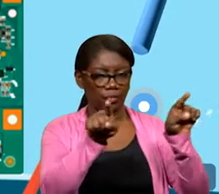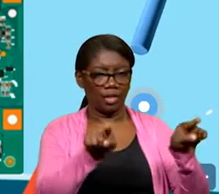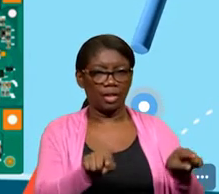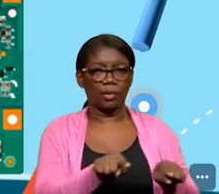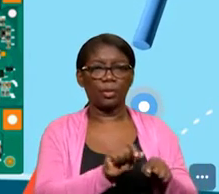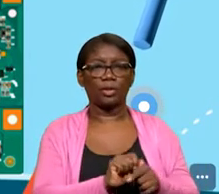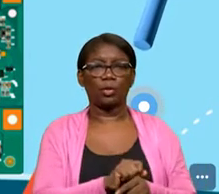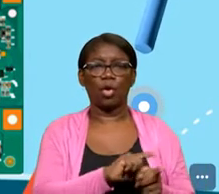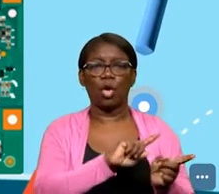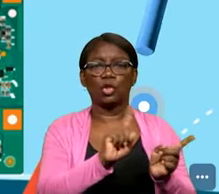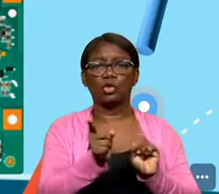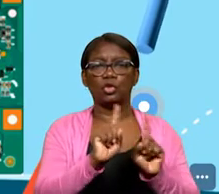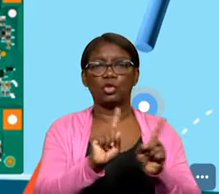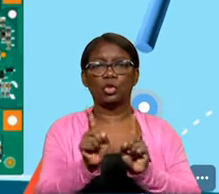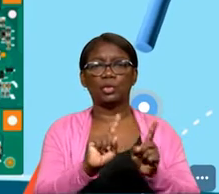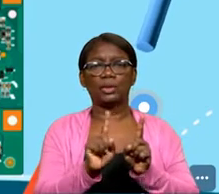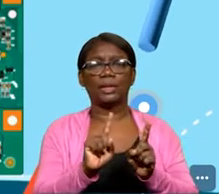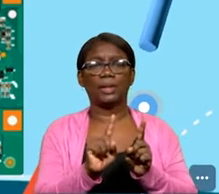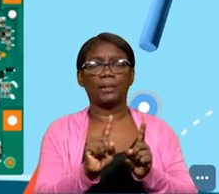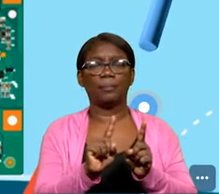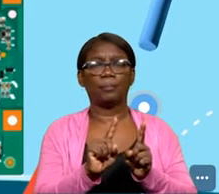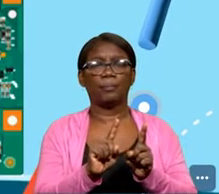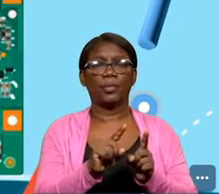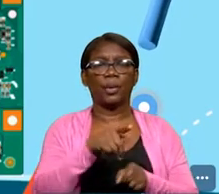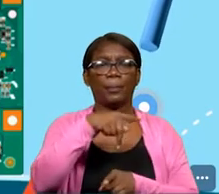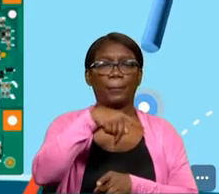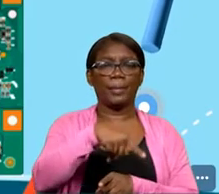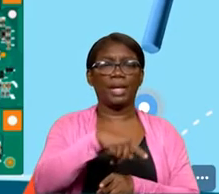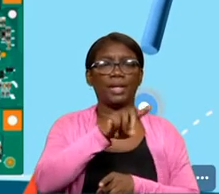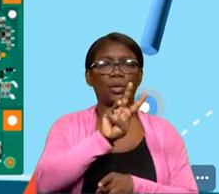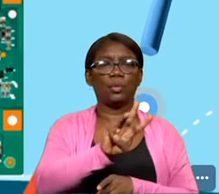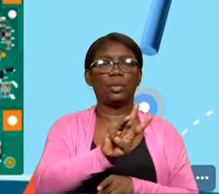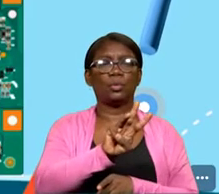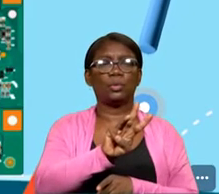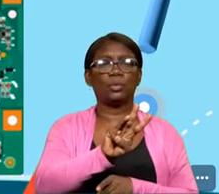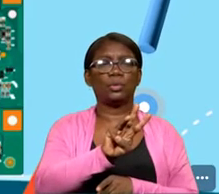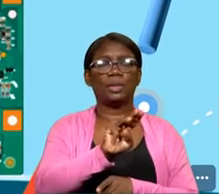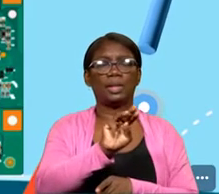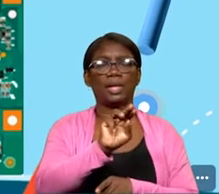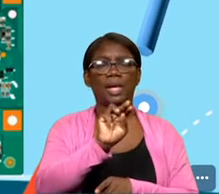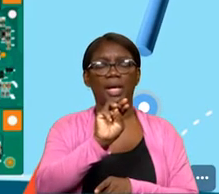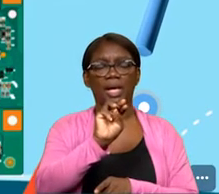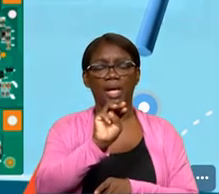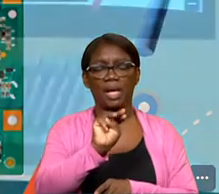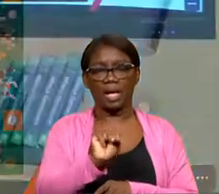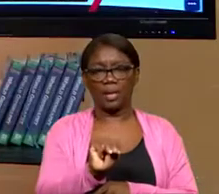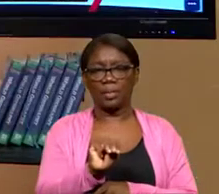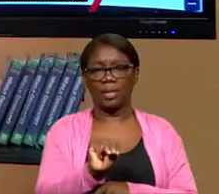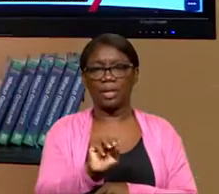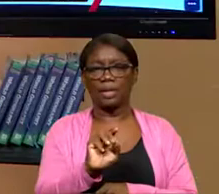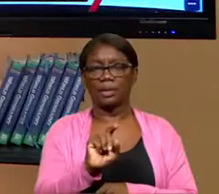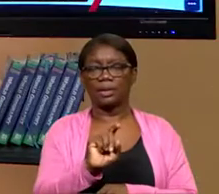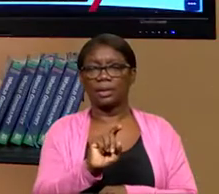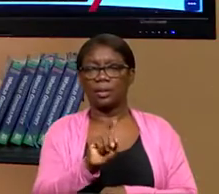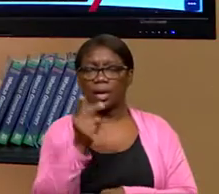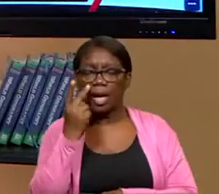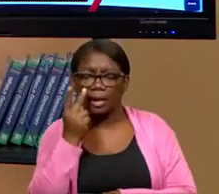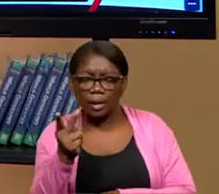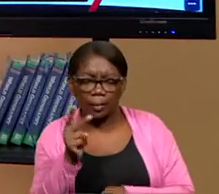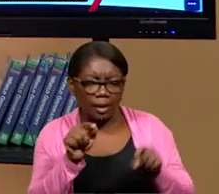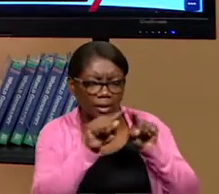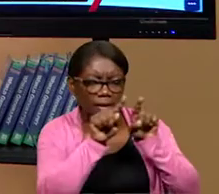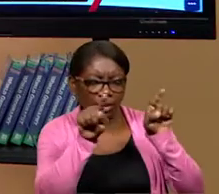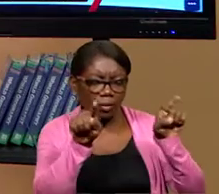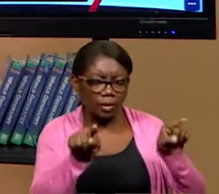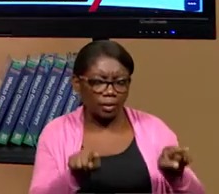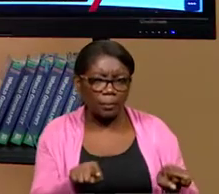aquí, ¿dónde está la generación PWM? Lo que tenemos aquí. Ok, vamos a ver en el circuito.